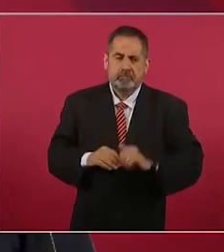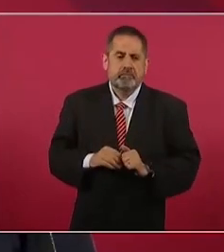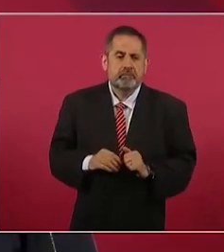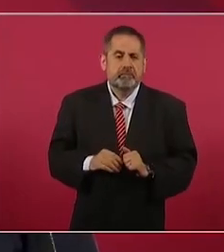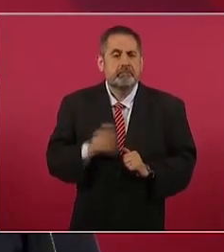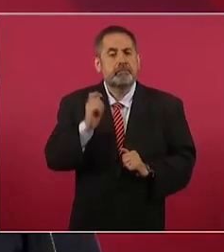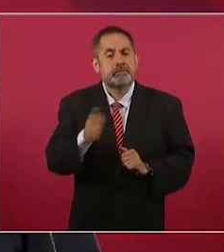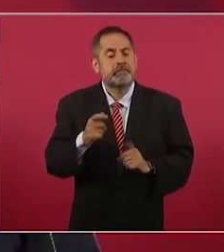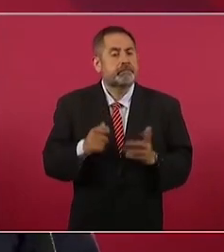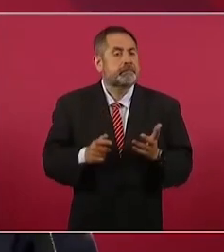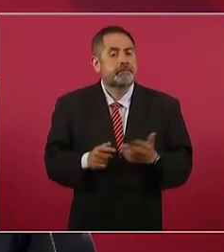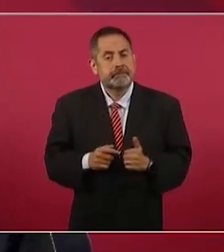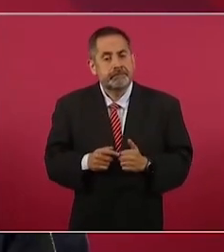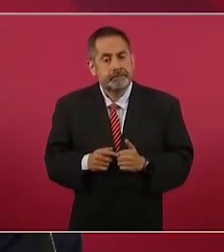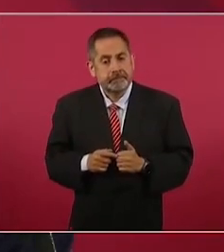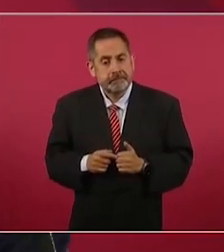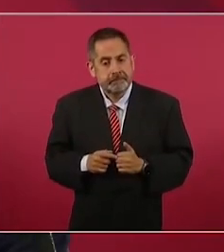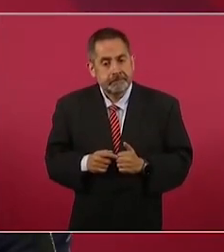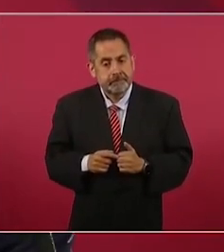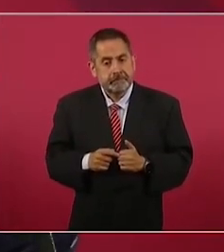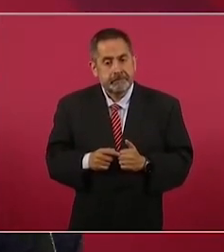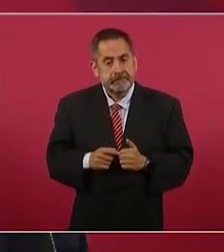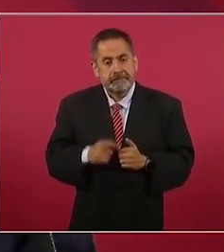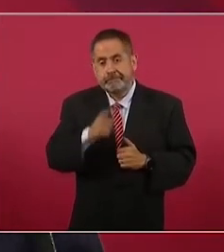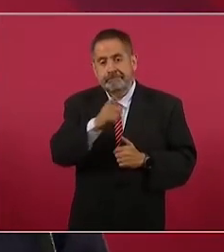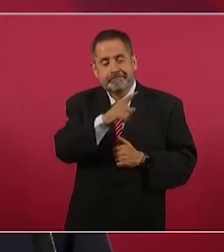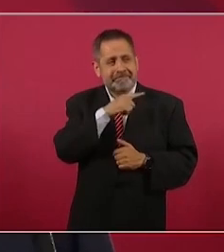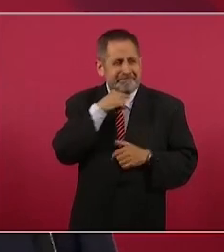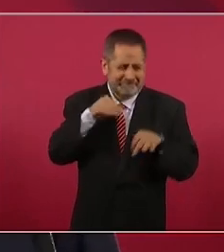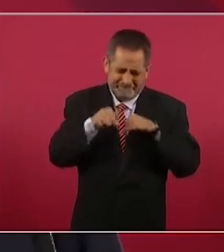porque están en el límite